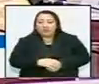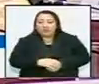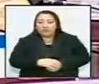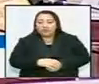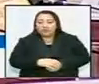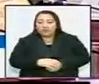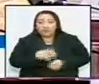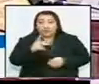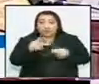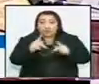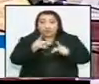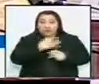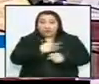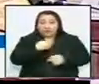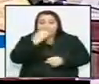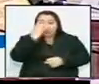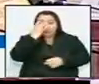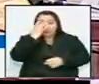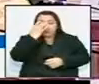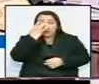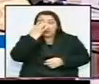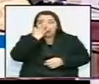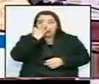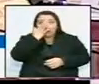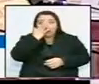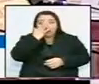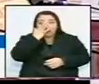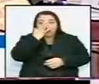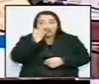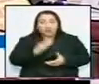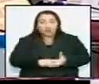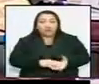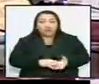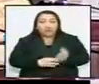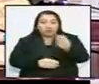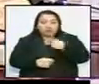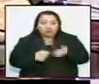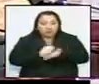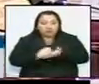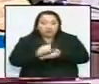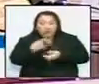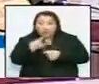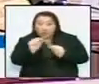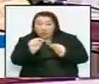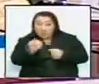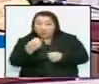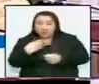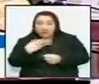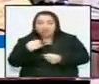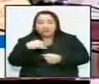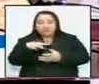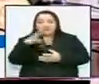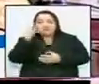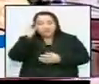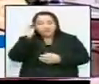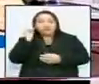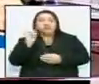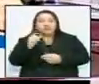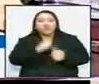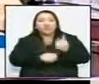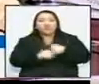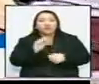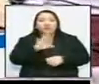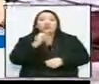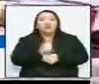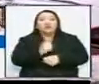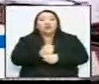Si me permite, presidente, disculpe, señor Alarcón, tomar nota y atención a lo que acaba de manifestar, las represalias que viene